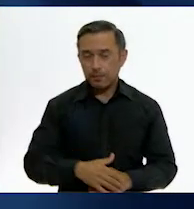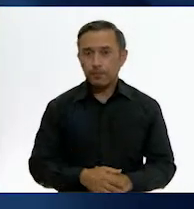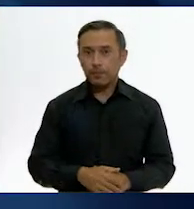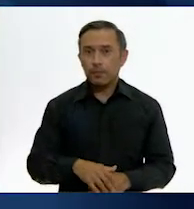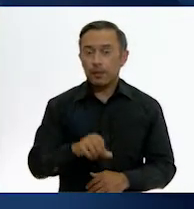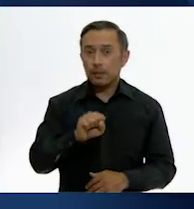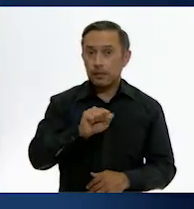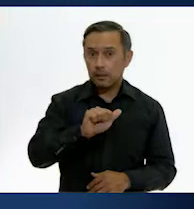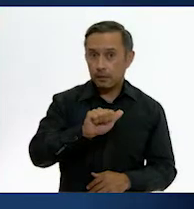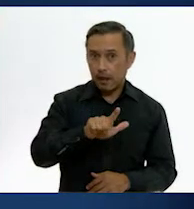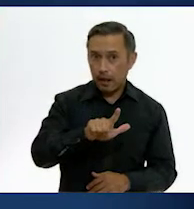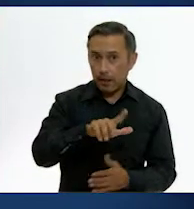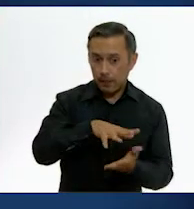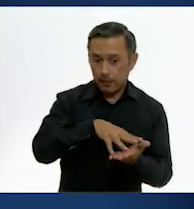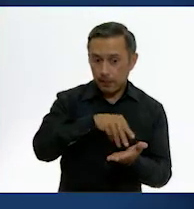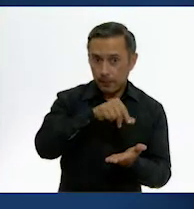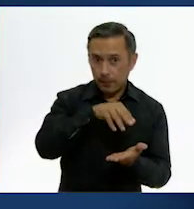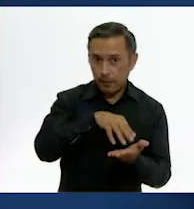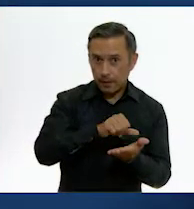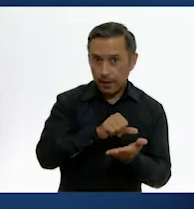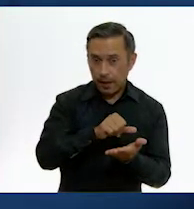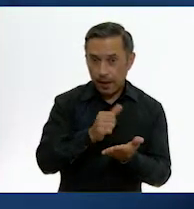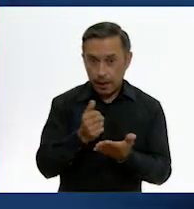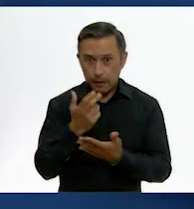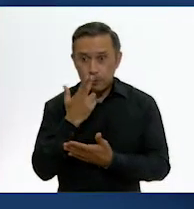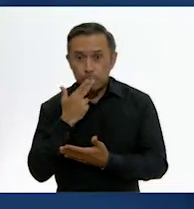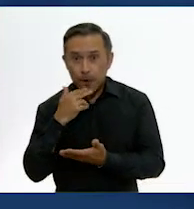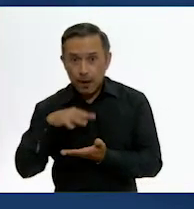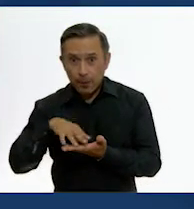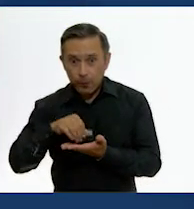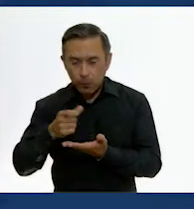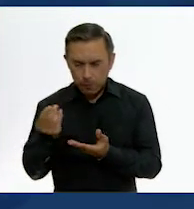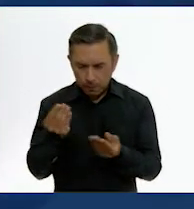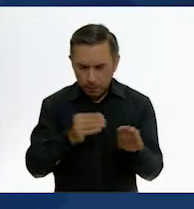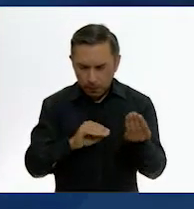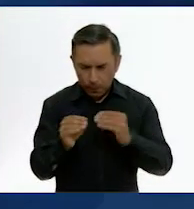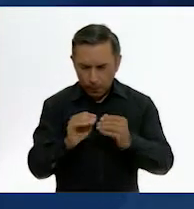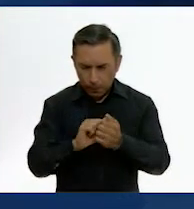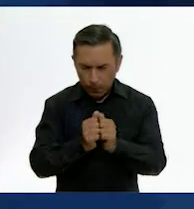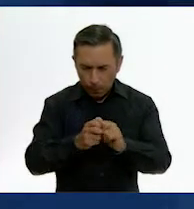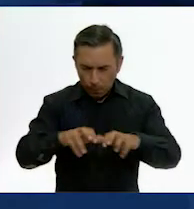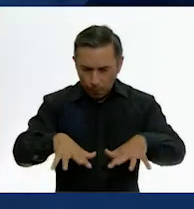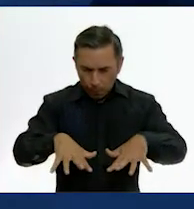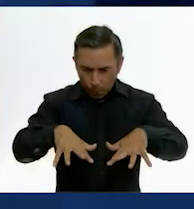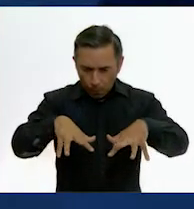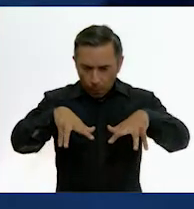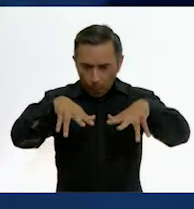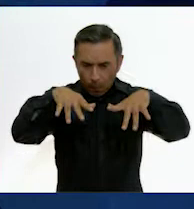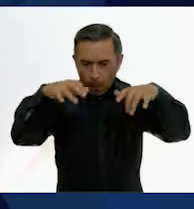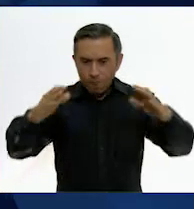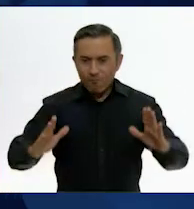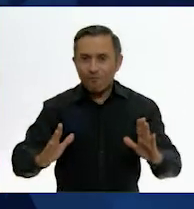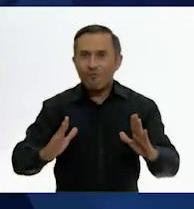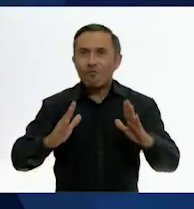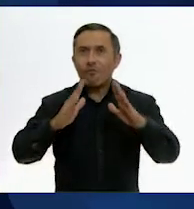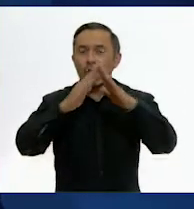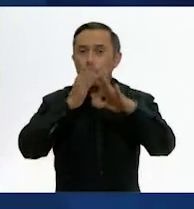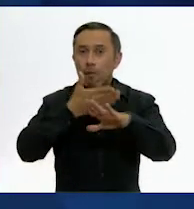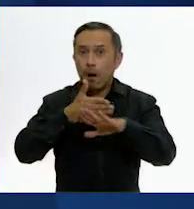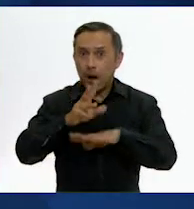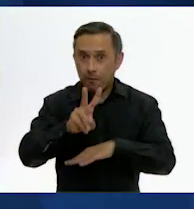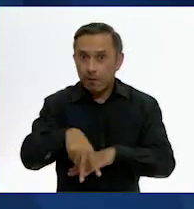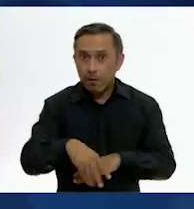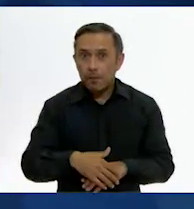construyendo una torre blanca es verdad que en el hormiguero los sueños son obligatorios